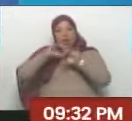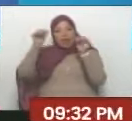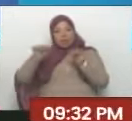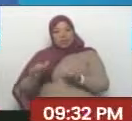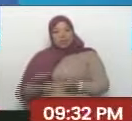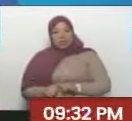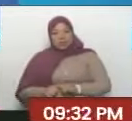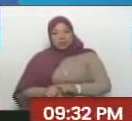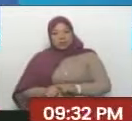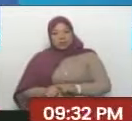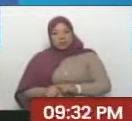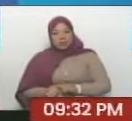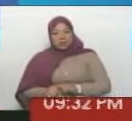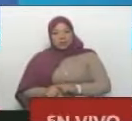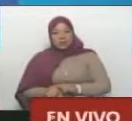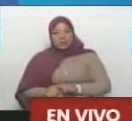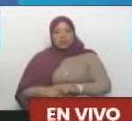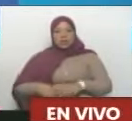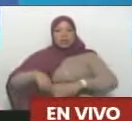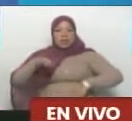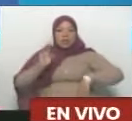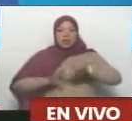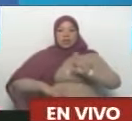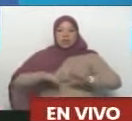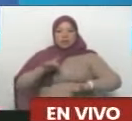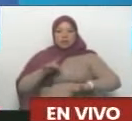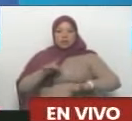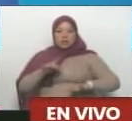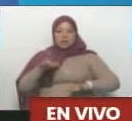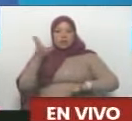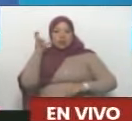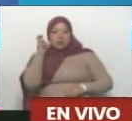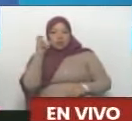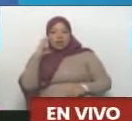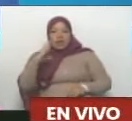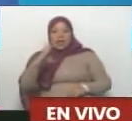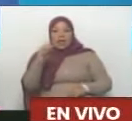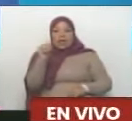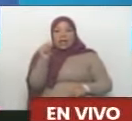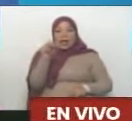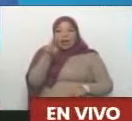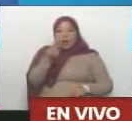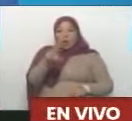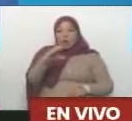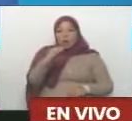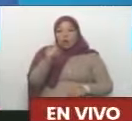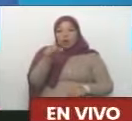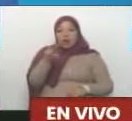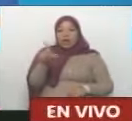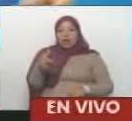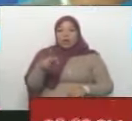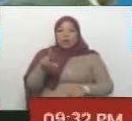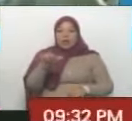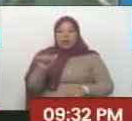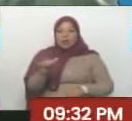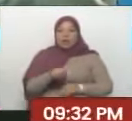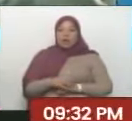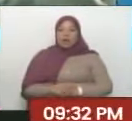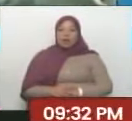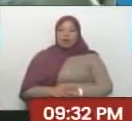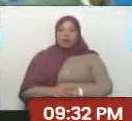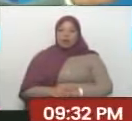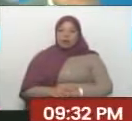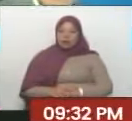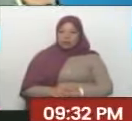artistas. Mira, la parranda allá en Caucagua se hizo viral. Dígalo ahí.